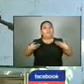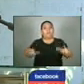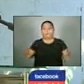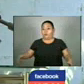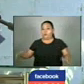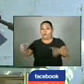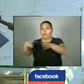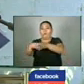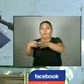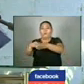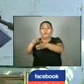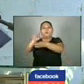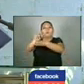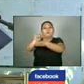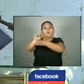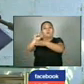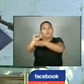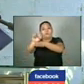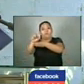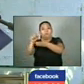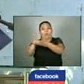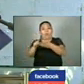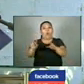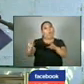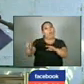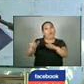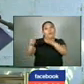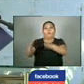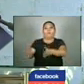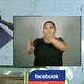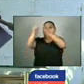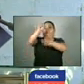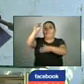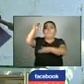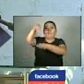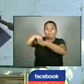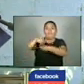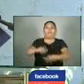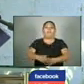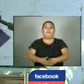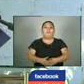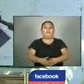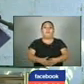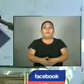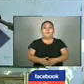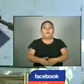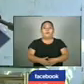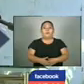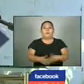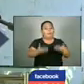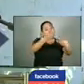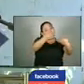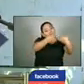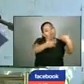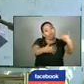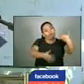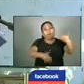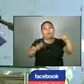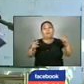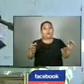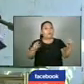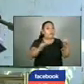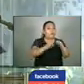es otra figura, a expresarse mediante las consultas